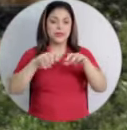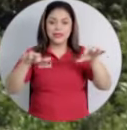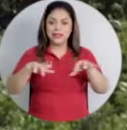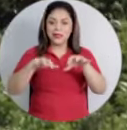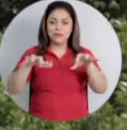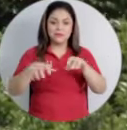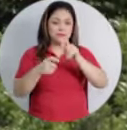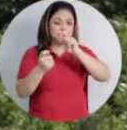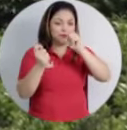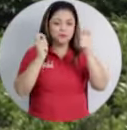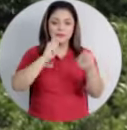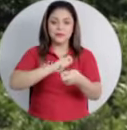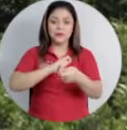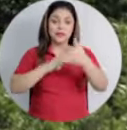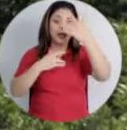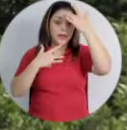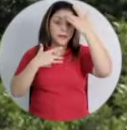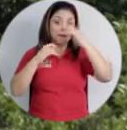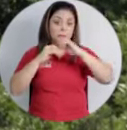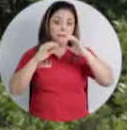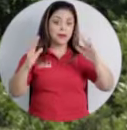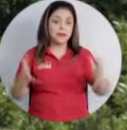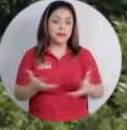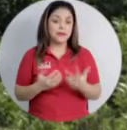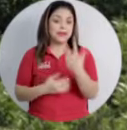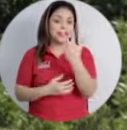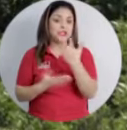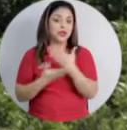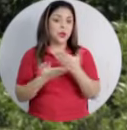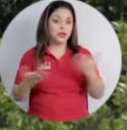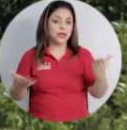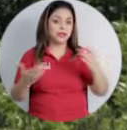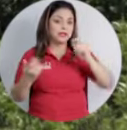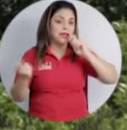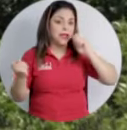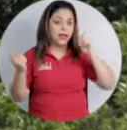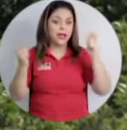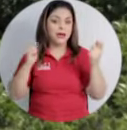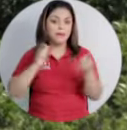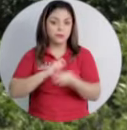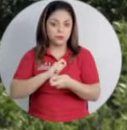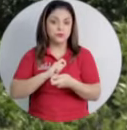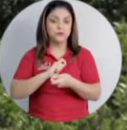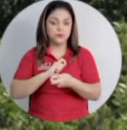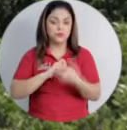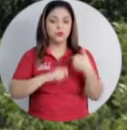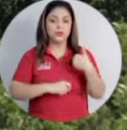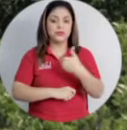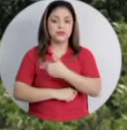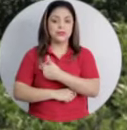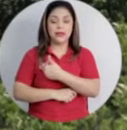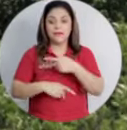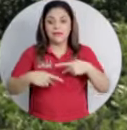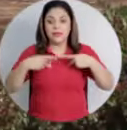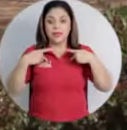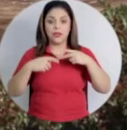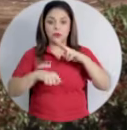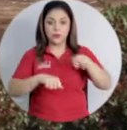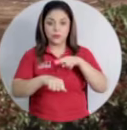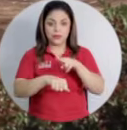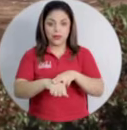pandemia hizo 3 cosas que cambian nuestra normalidad y eso debería servirnos para cambiar también nuestro